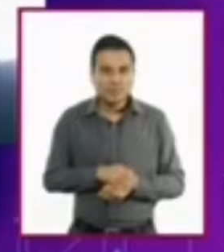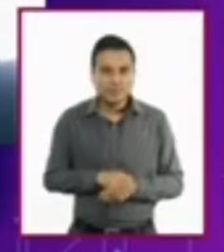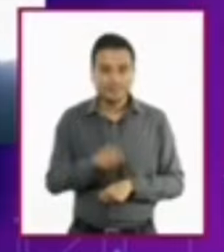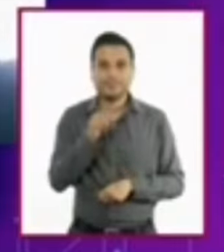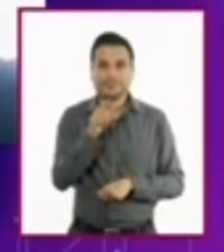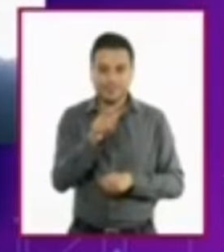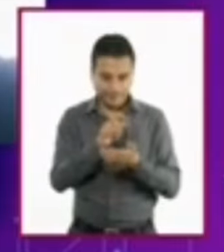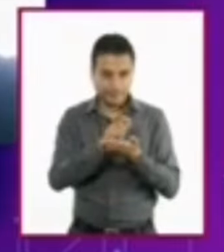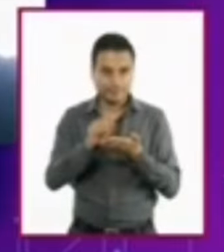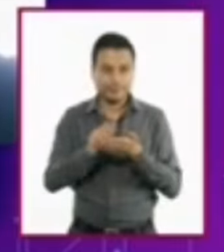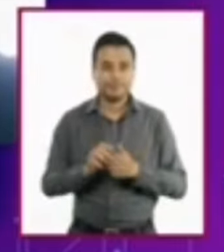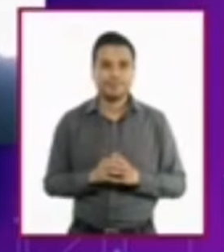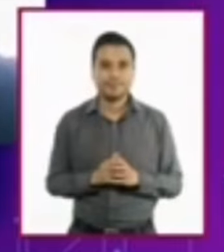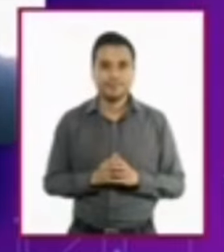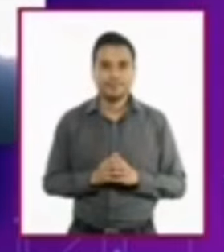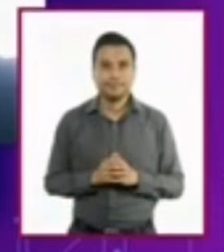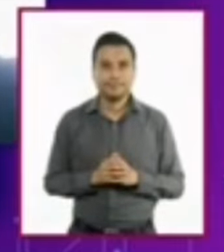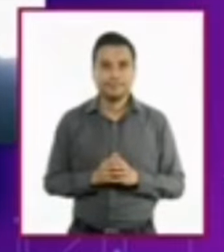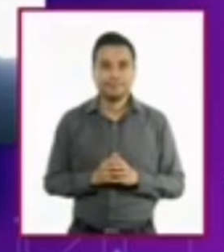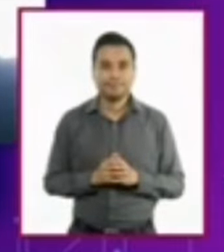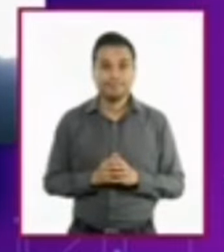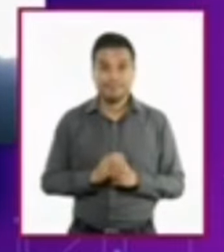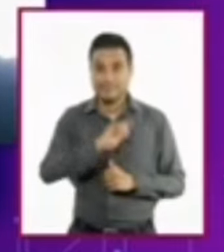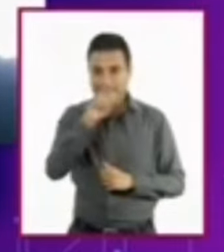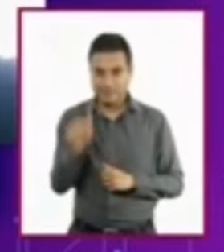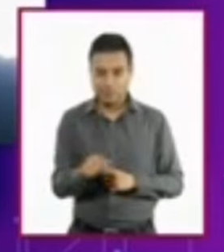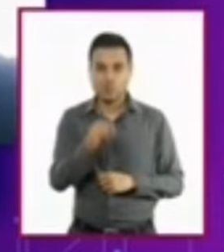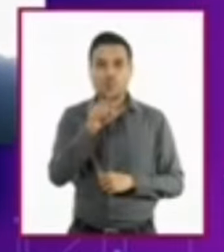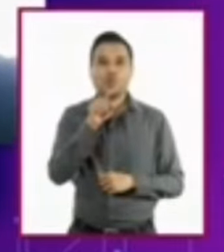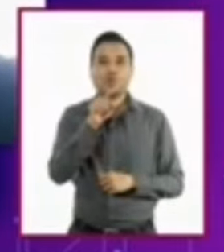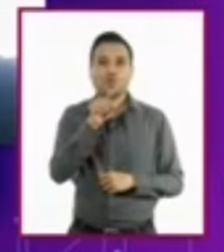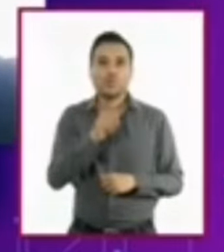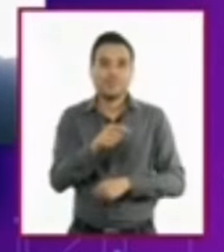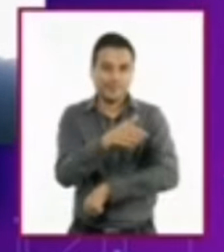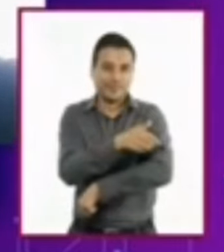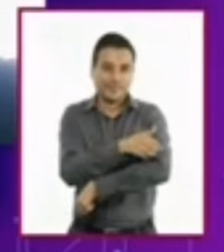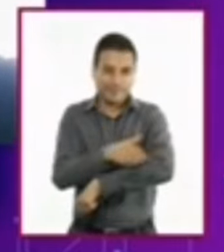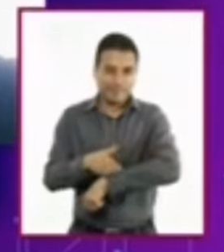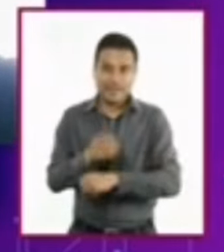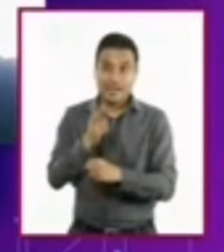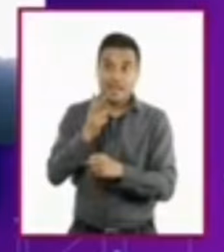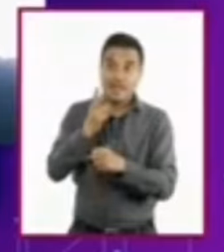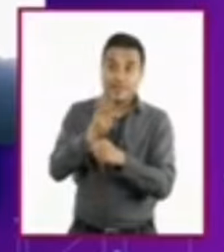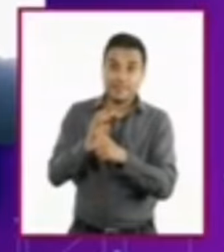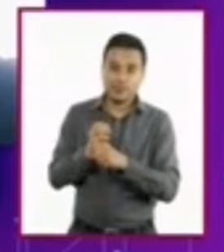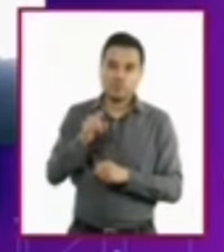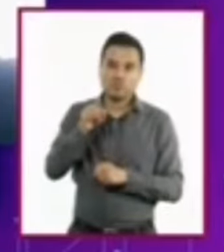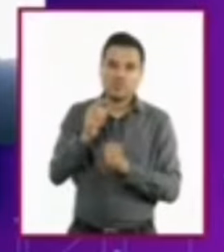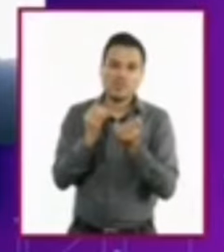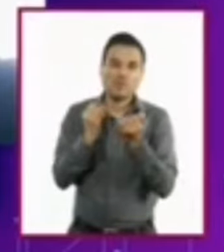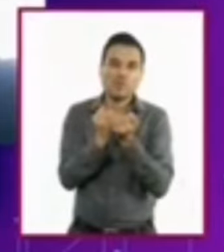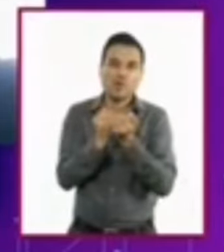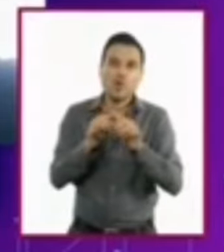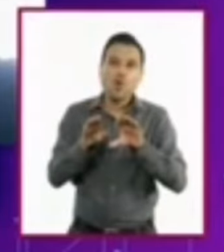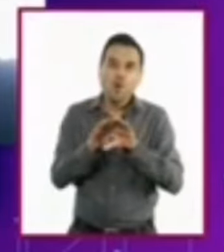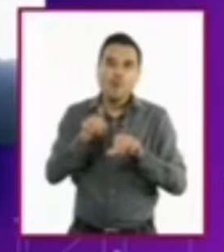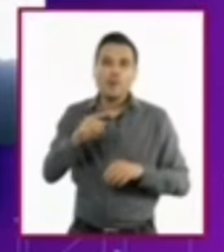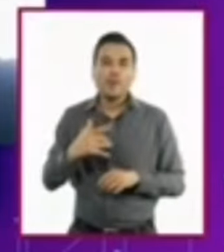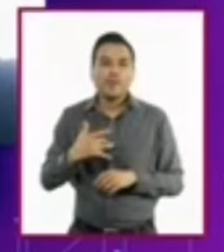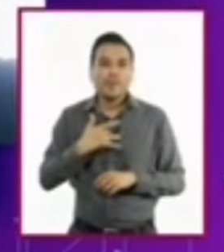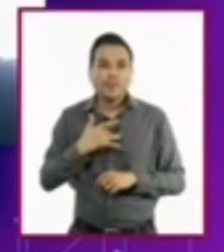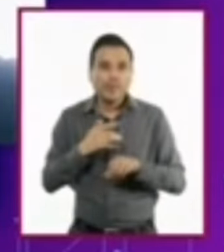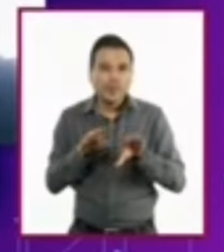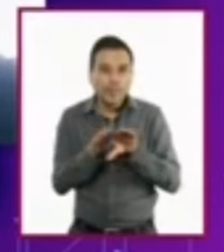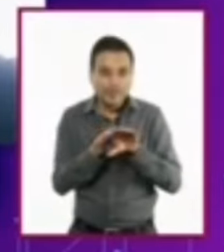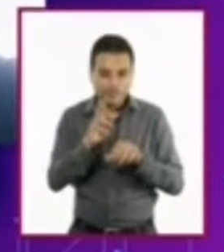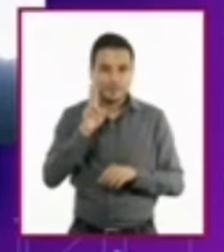minutos de ejercicio? Invita a sus familiares a elaborar una gráfica en su libreta de ciencias con los datos de frecuencia respiratoria y